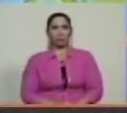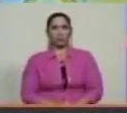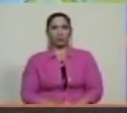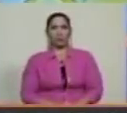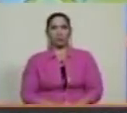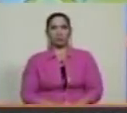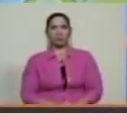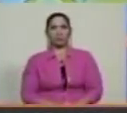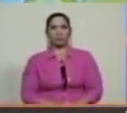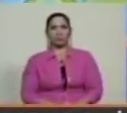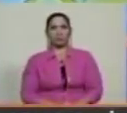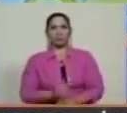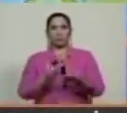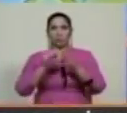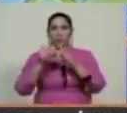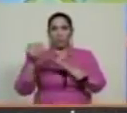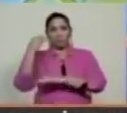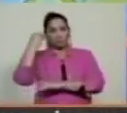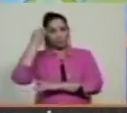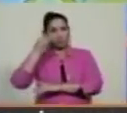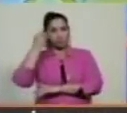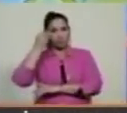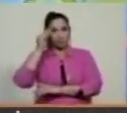puedo decirle algo que las comunas deberían pensar